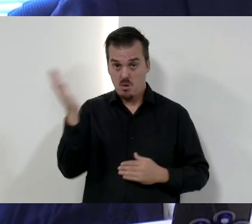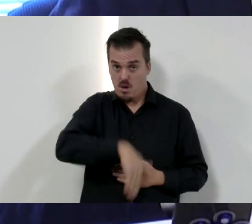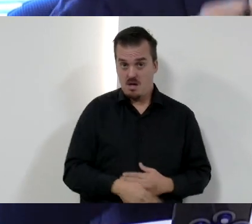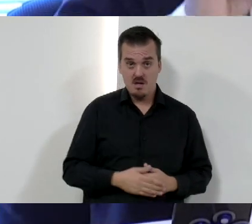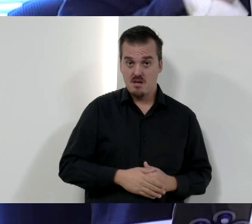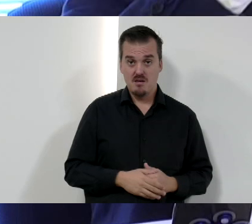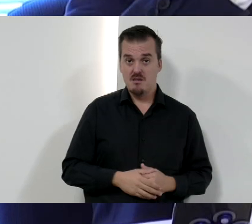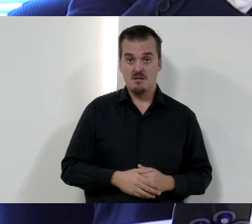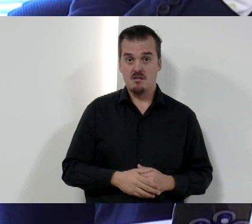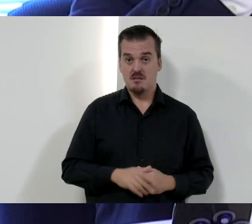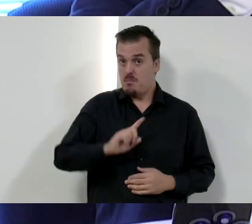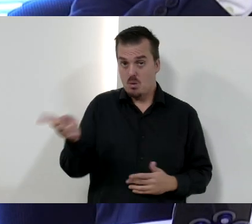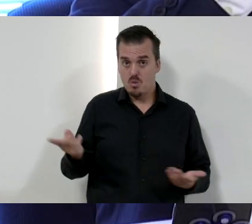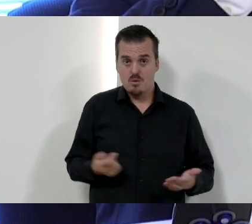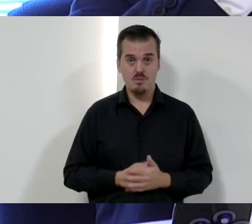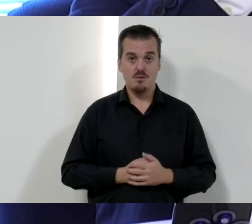tampoco tiene limitación de rentas.